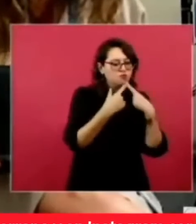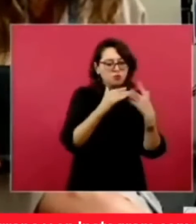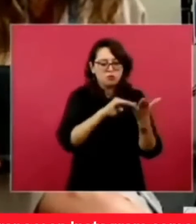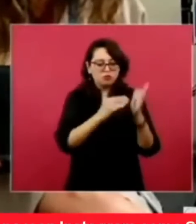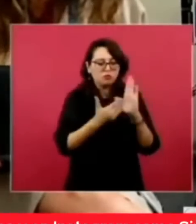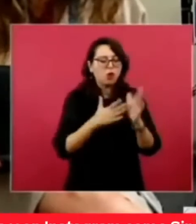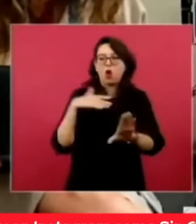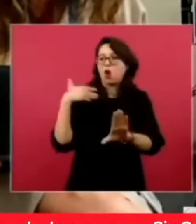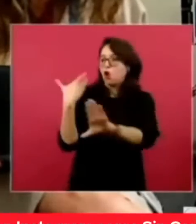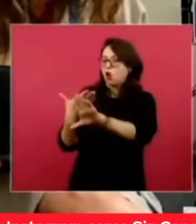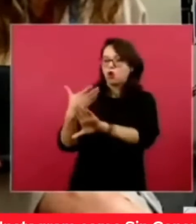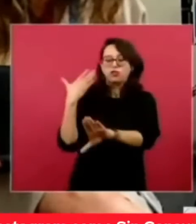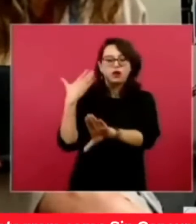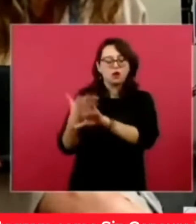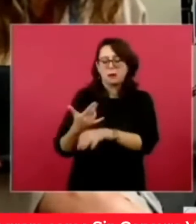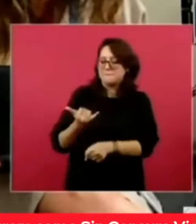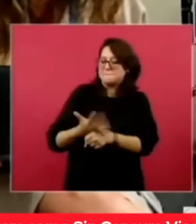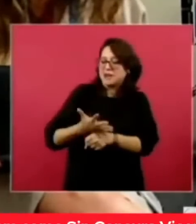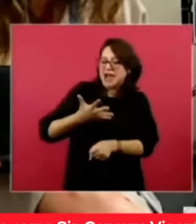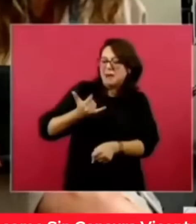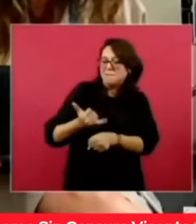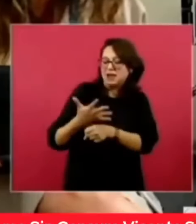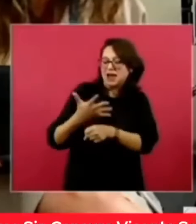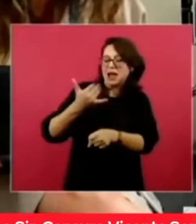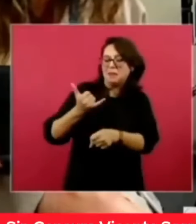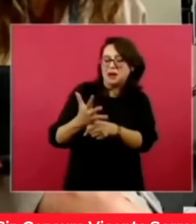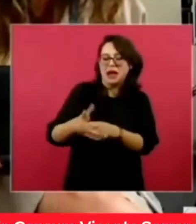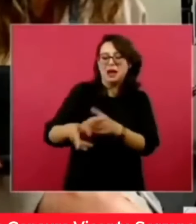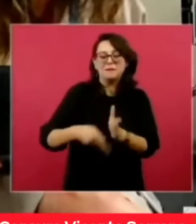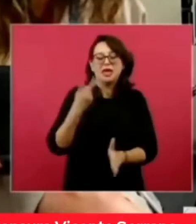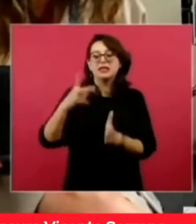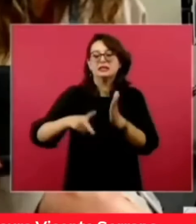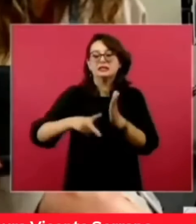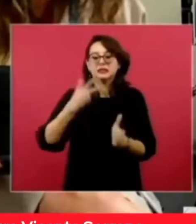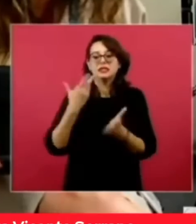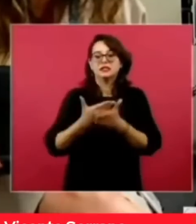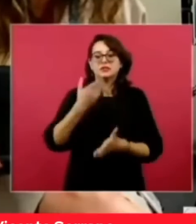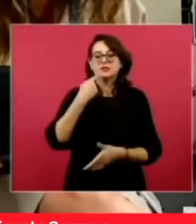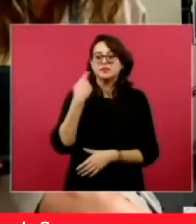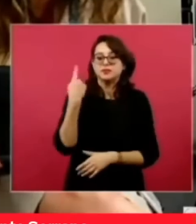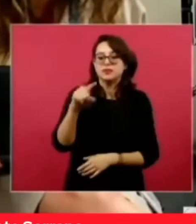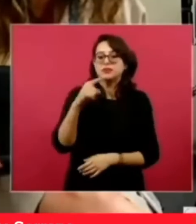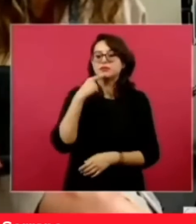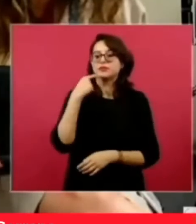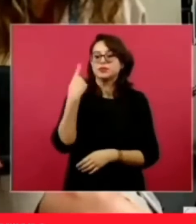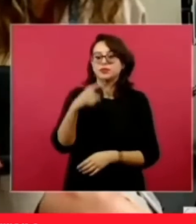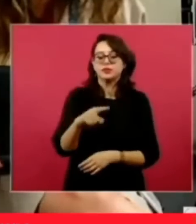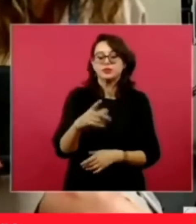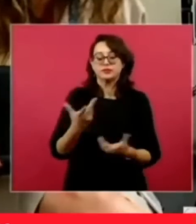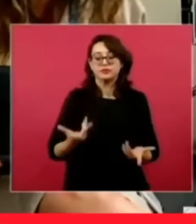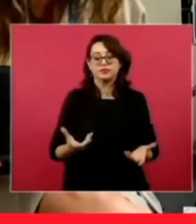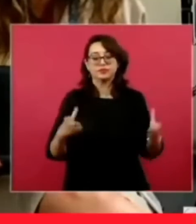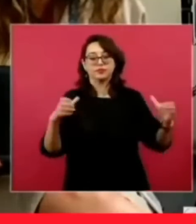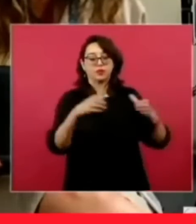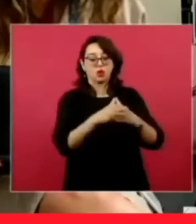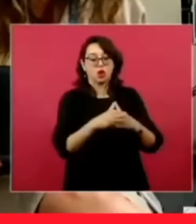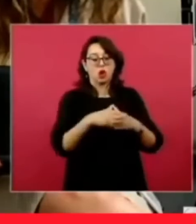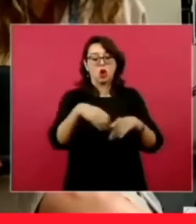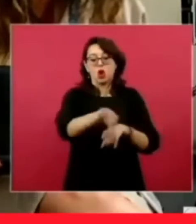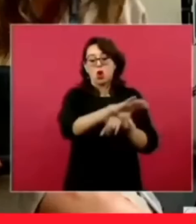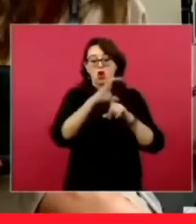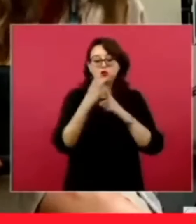programas sociales, para impedir políticas públicas. Este grupo, denominado el Consejo Nacional de